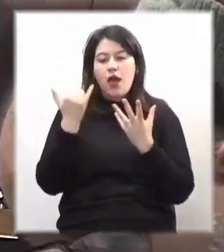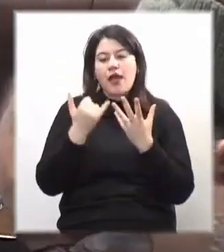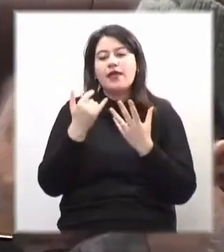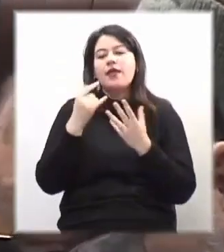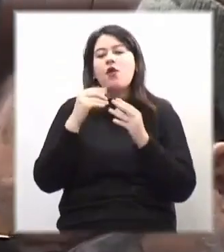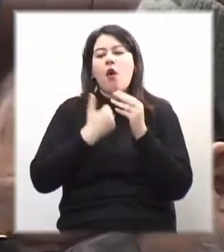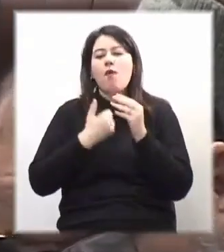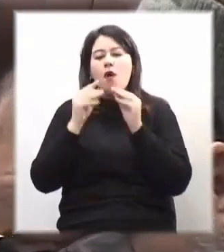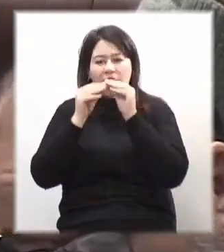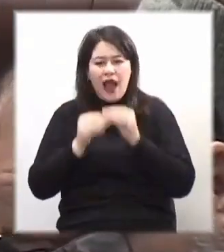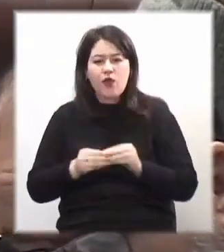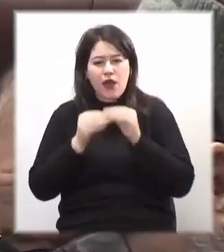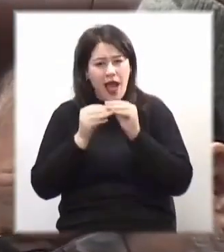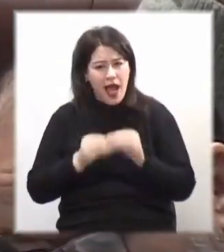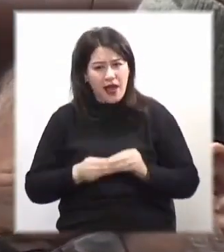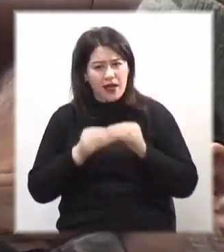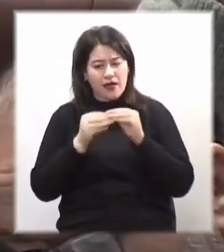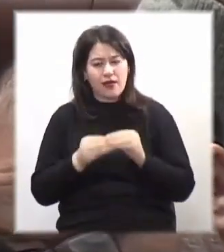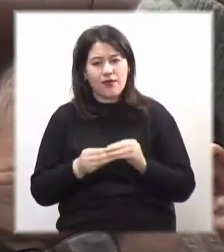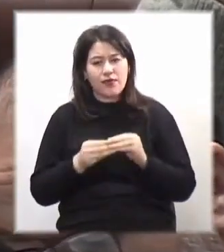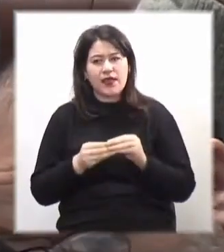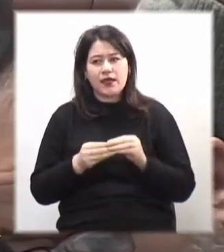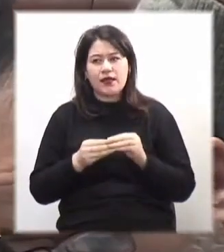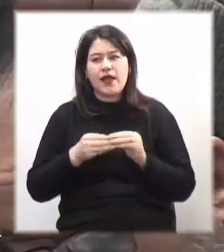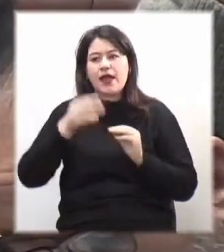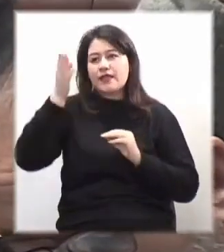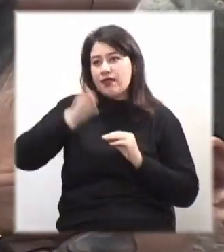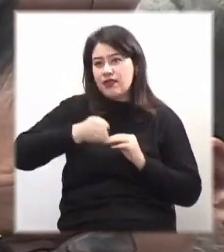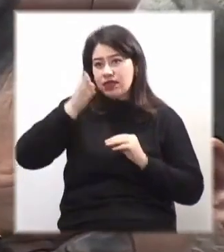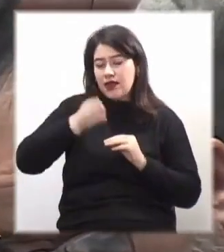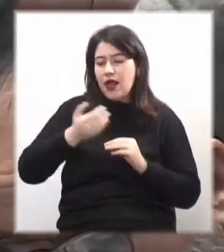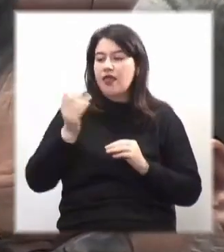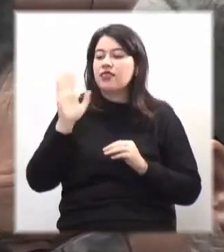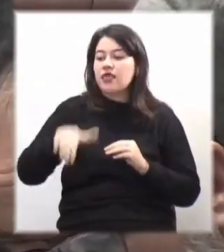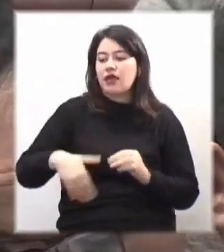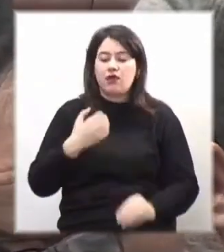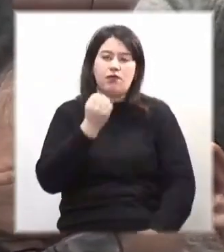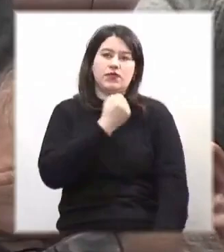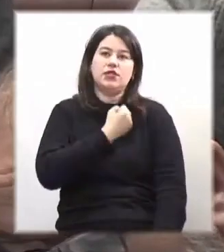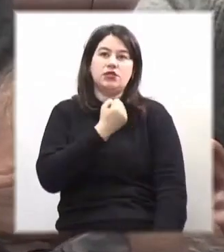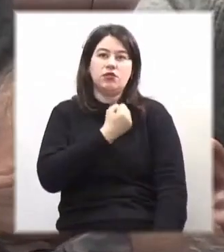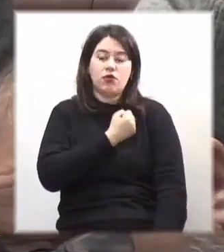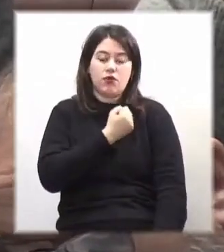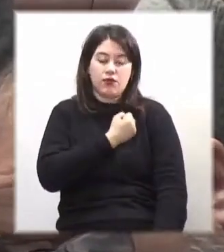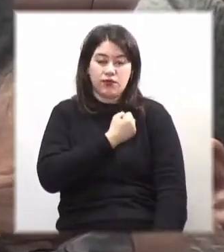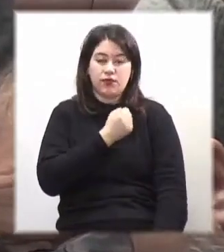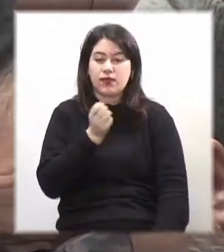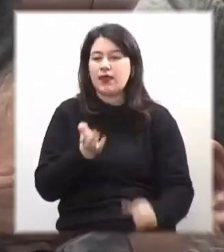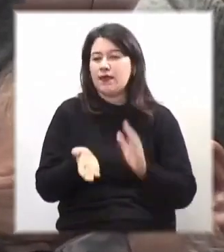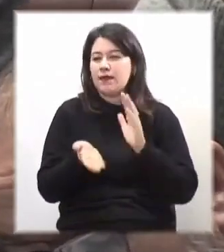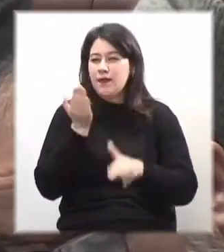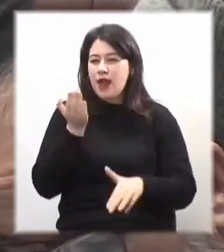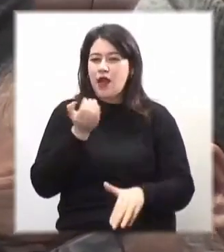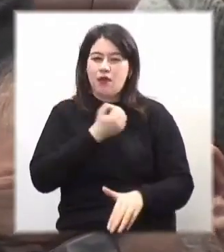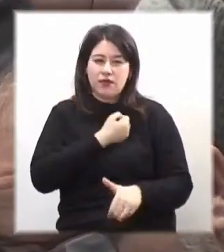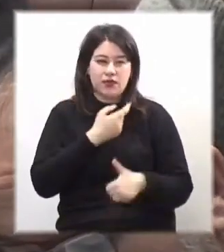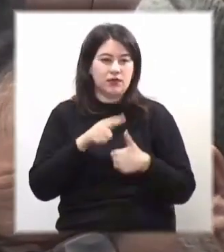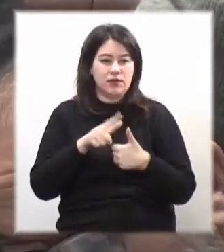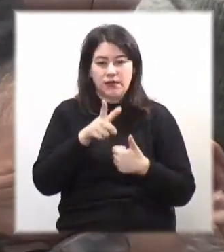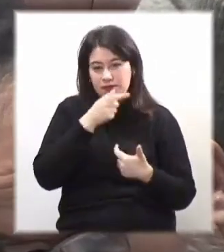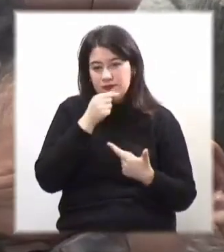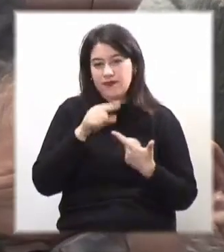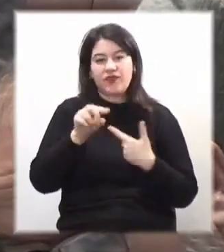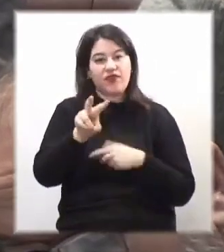denuncias salvo en el caso de los homicidios donde se mide el hecho en sí mismo se trata además de un hecho en el que interviene la policía